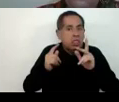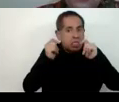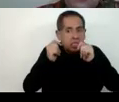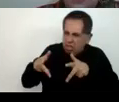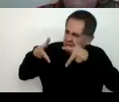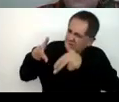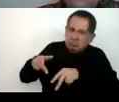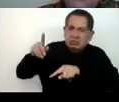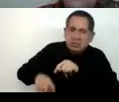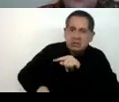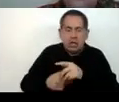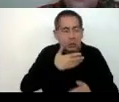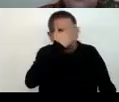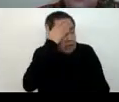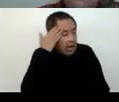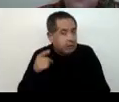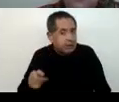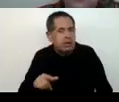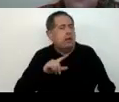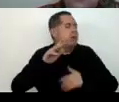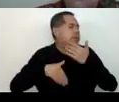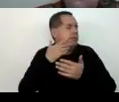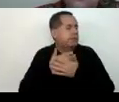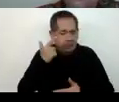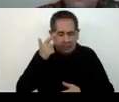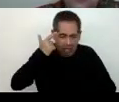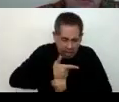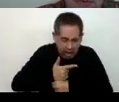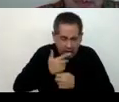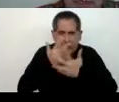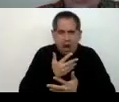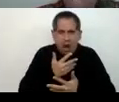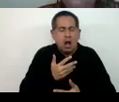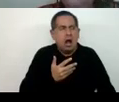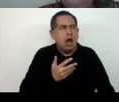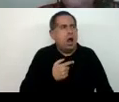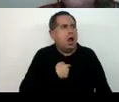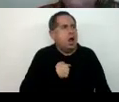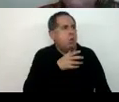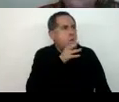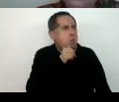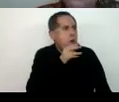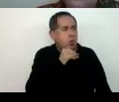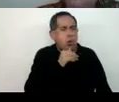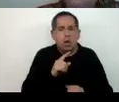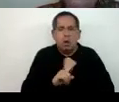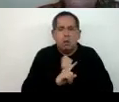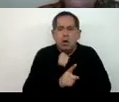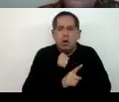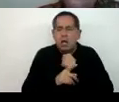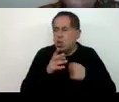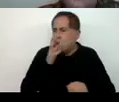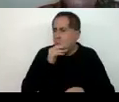bueno, al paso de los años se dan cuenta que, pues que no se pueden embarazar, y se ha